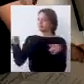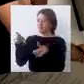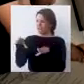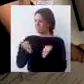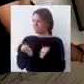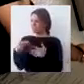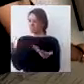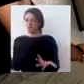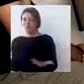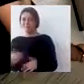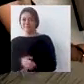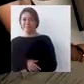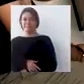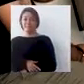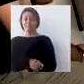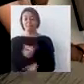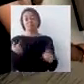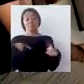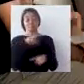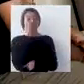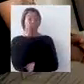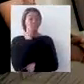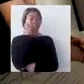están leyendo?